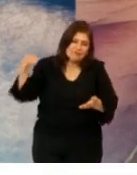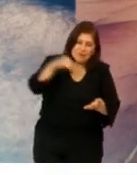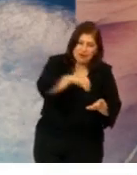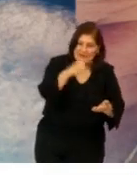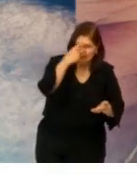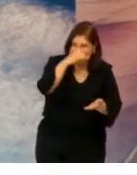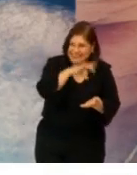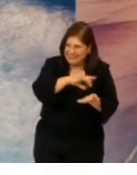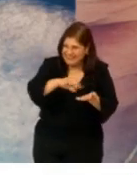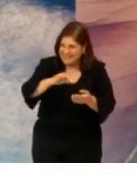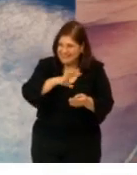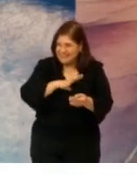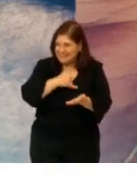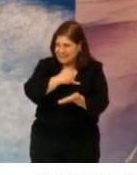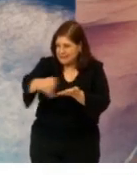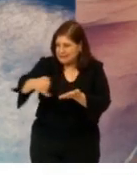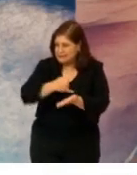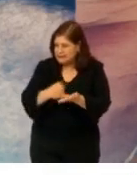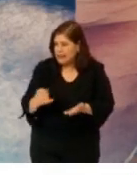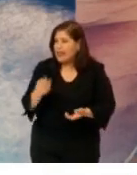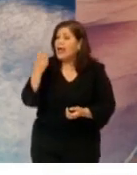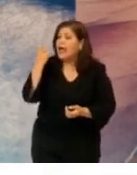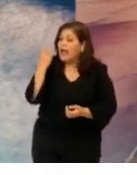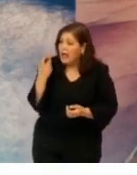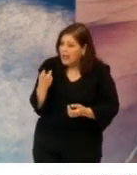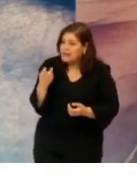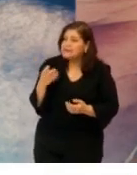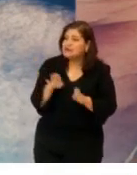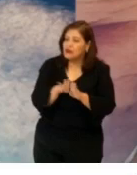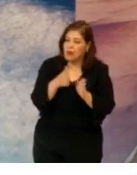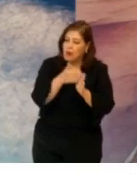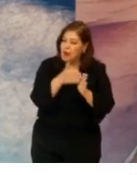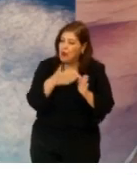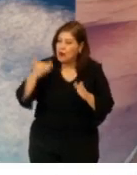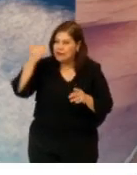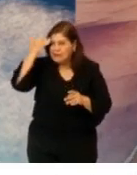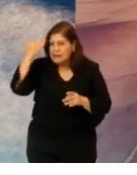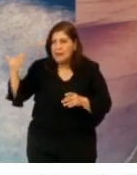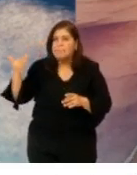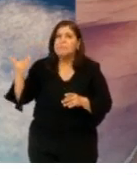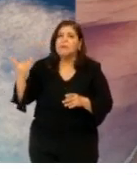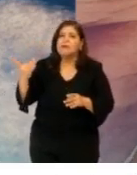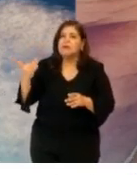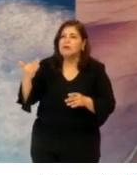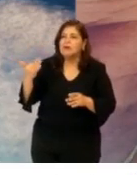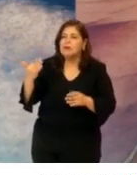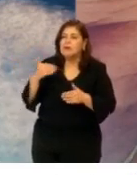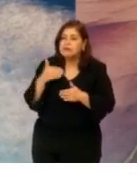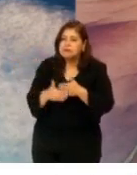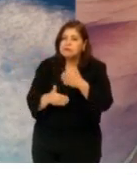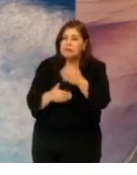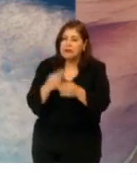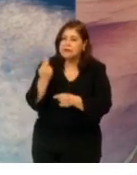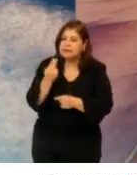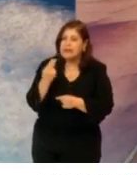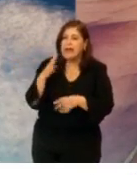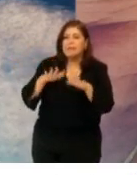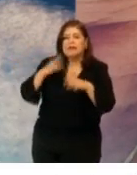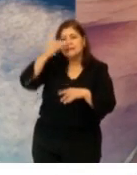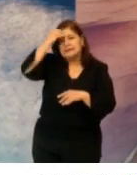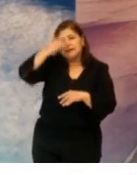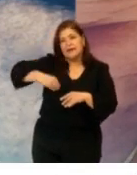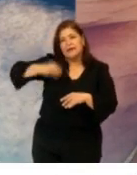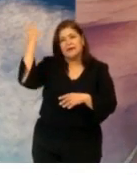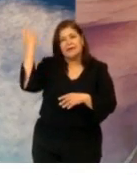Esta lógica que da un poco los ciclos vitales, de que las cosas llevan tiempo, se nos está olvidando a